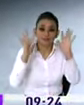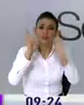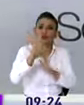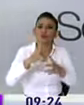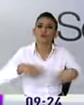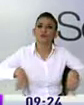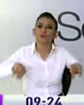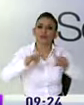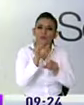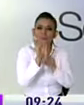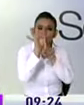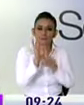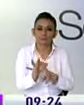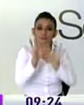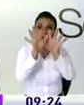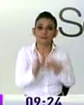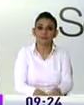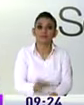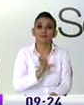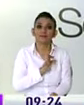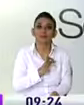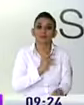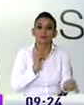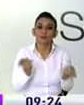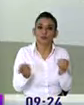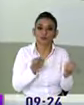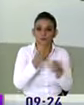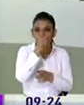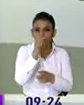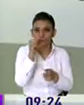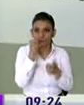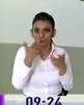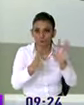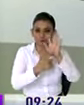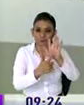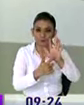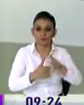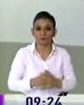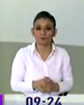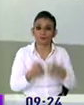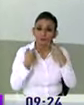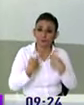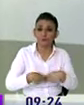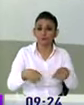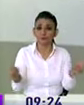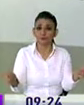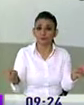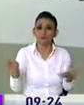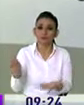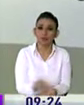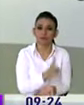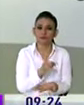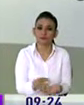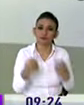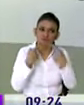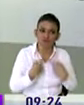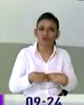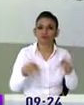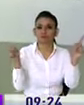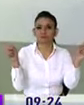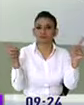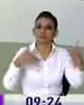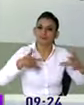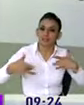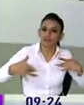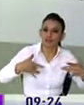Más, impulsado por la Secretaría Técnica de Prevención de Drogas. El mensaje que se transmite a través de la danza, el mensaje que se transmite a través del